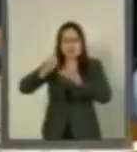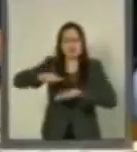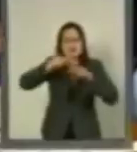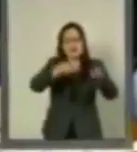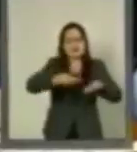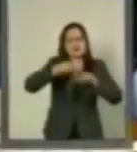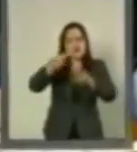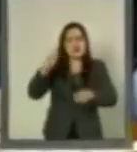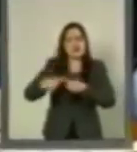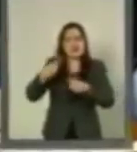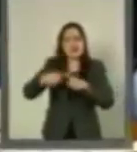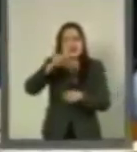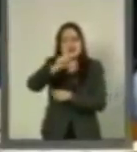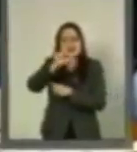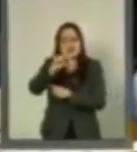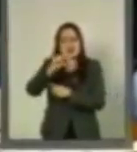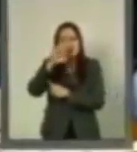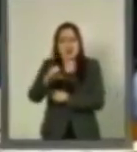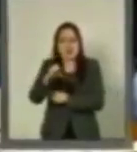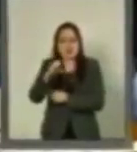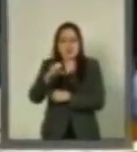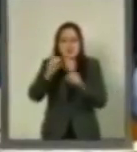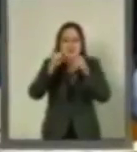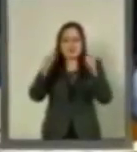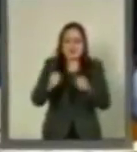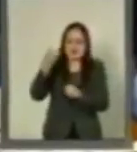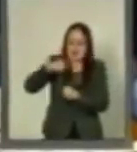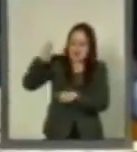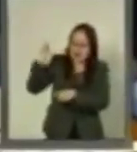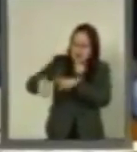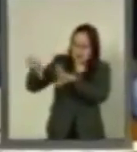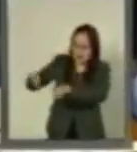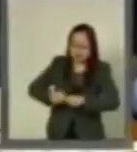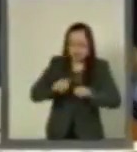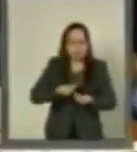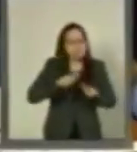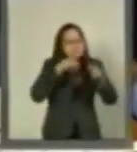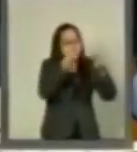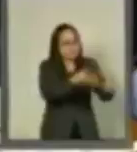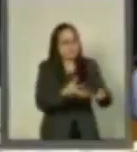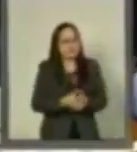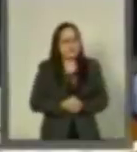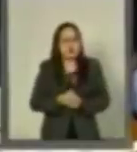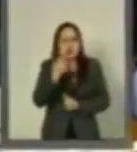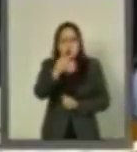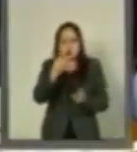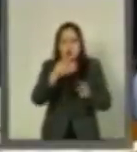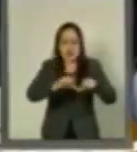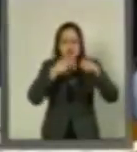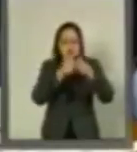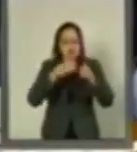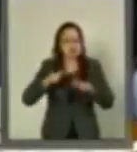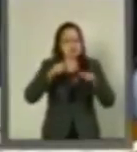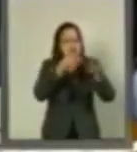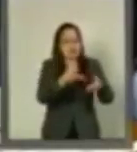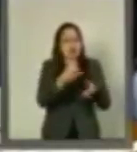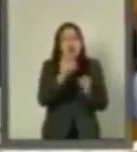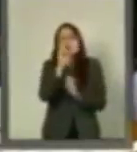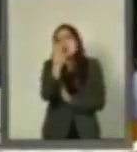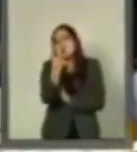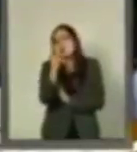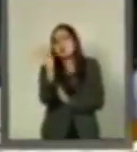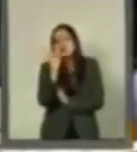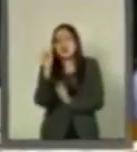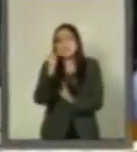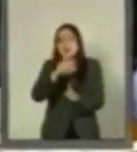por el SAE, Sistema de Administración y Enajenación de Bienes, que se le dan a una sola asociación civil o a dos con